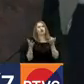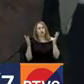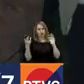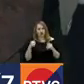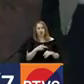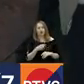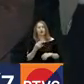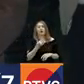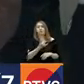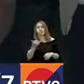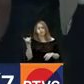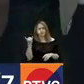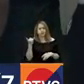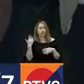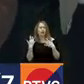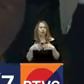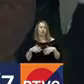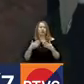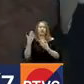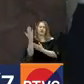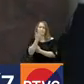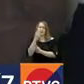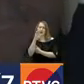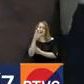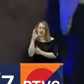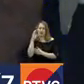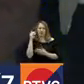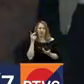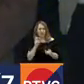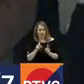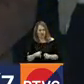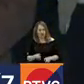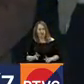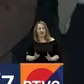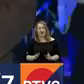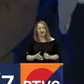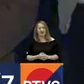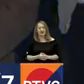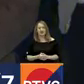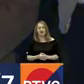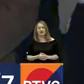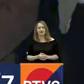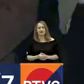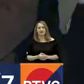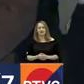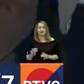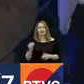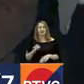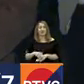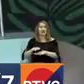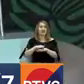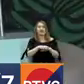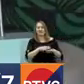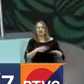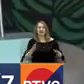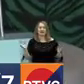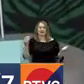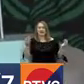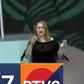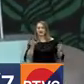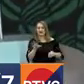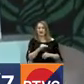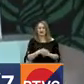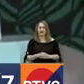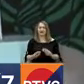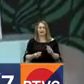los documentales tanto cine colombiano también que llenó esas salas y todas las convocatorias que pudimos hacer una de las